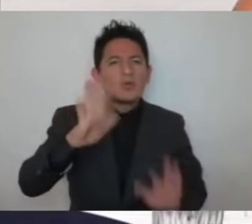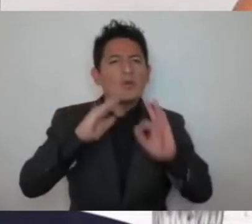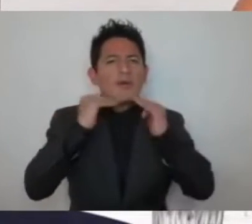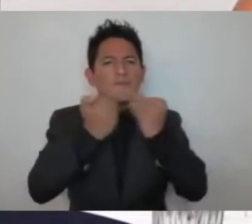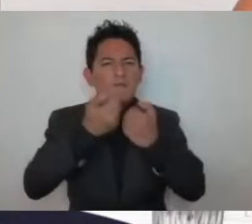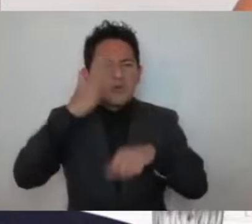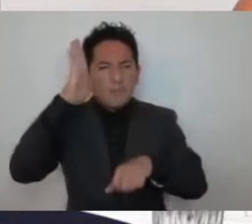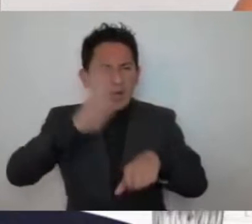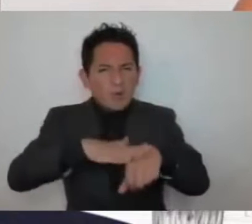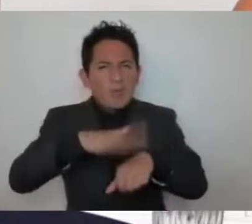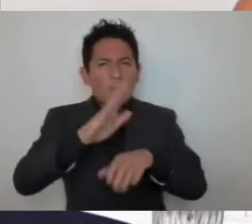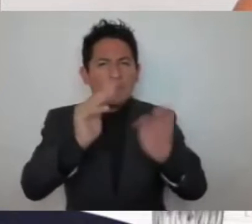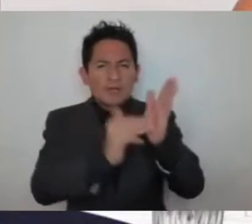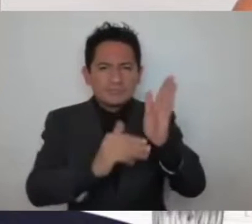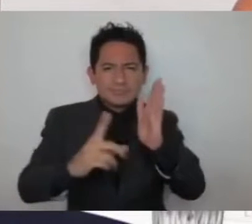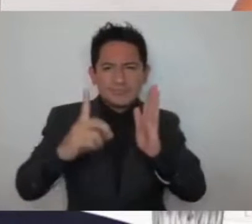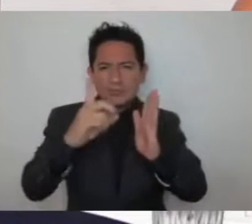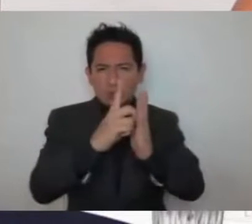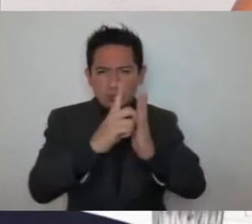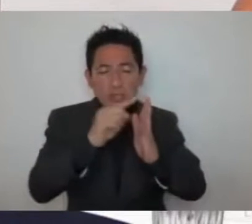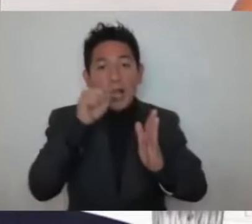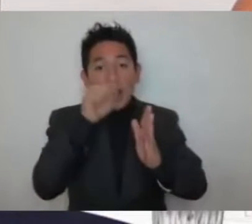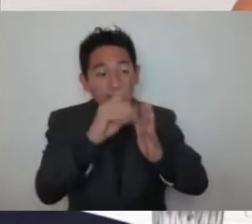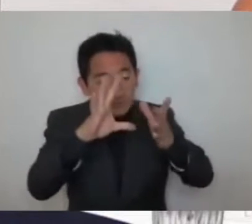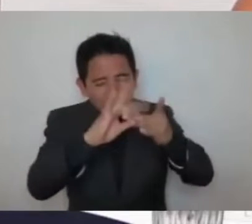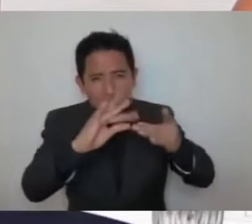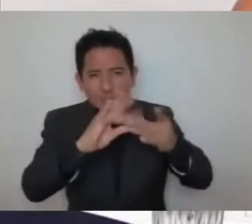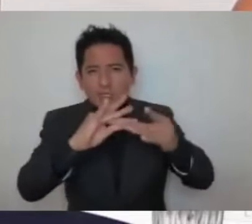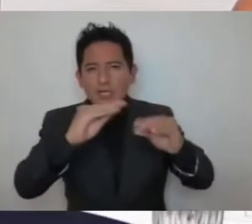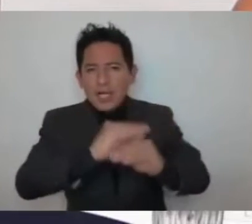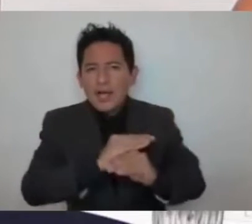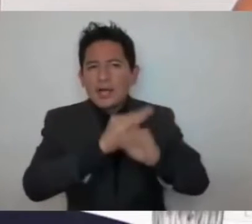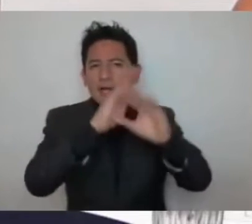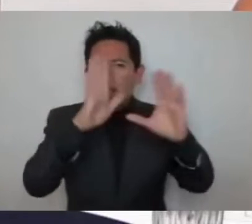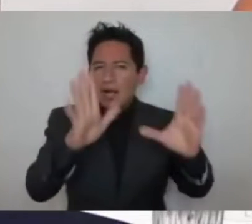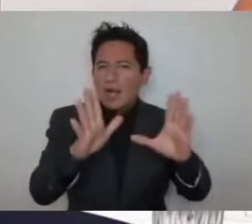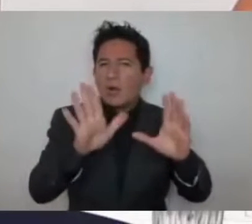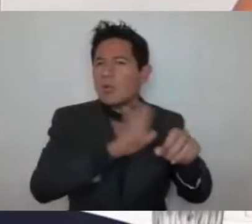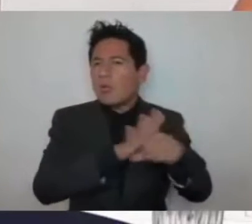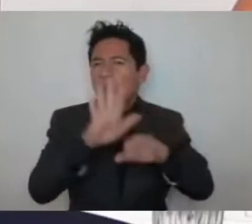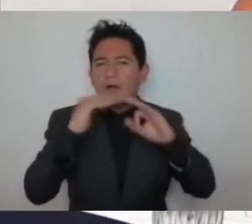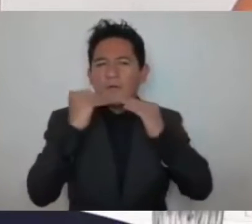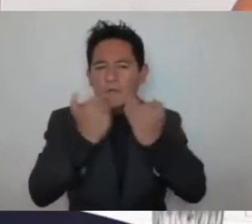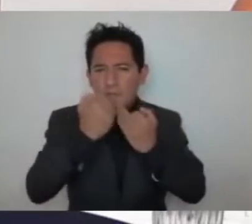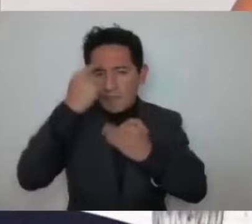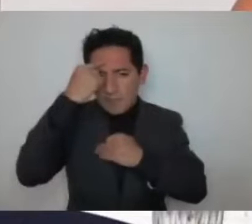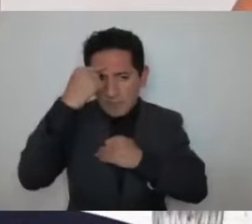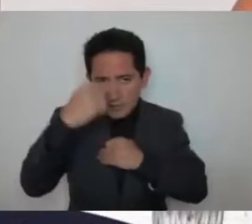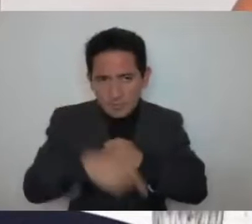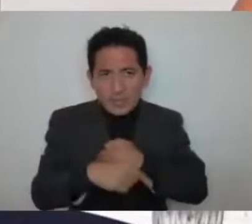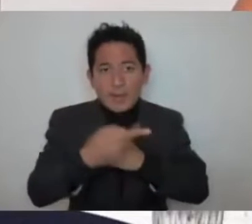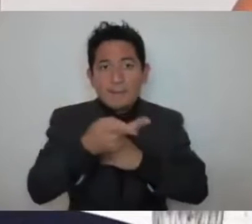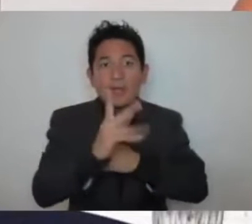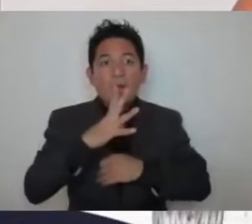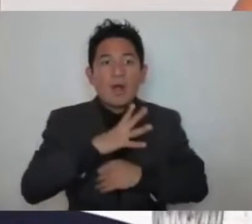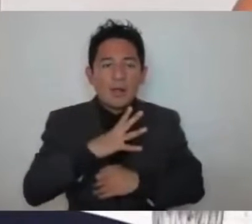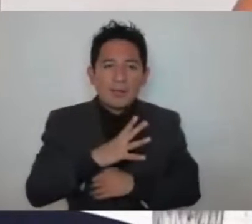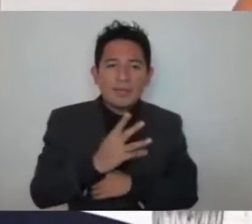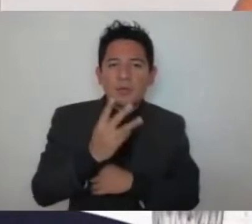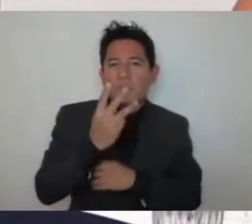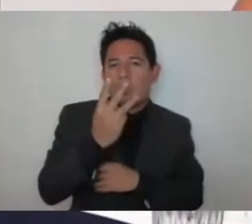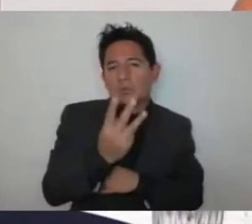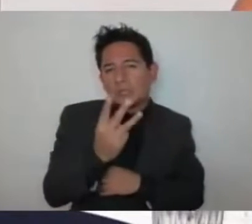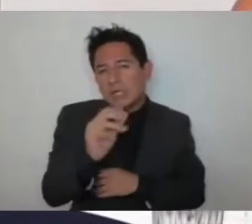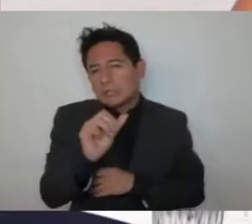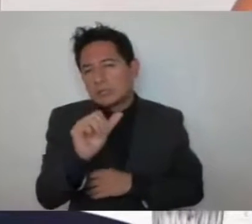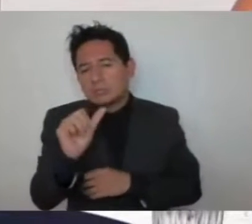restricciones a la libertad personal y aquí no es no nos quedamos con las tres o cuatro que seña la corte sino o que vien de la Constitución no